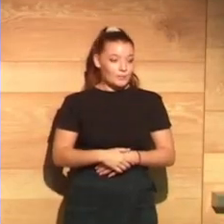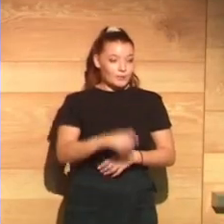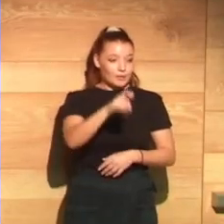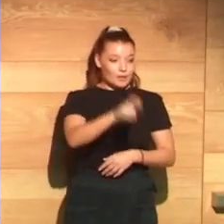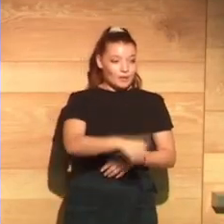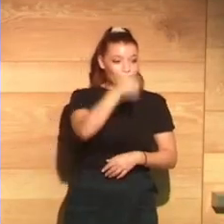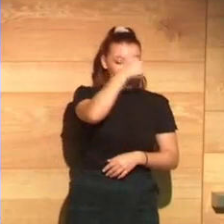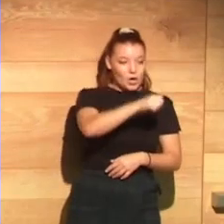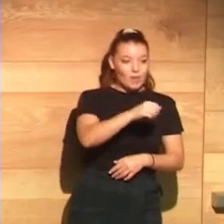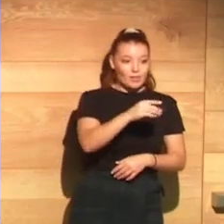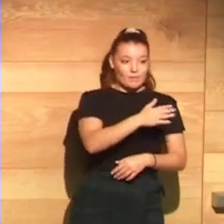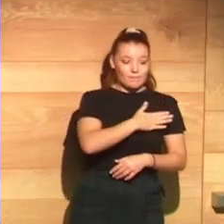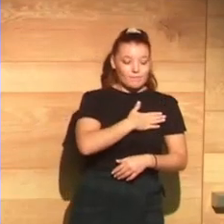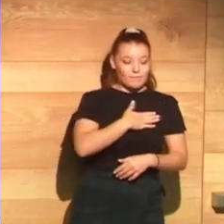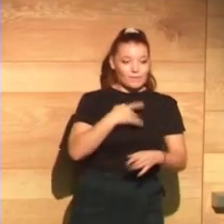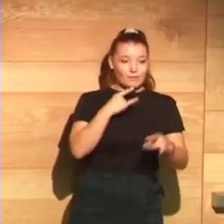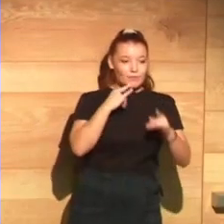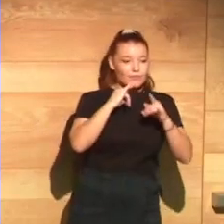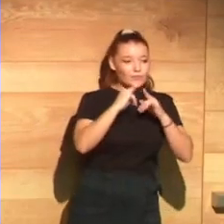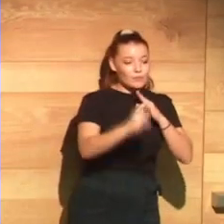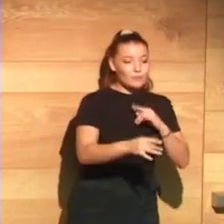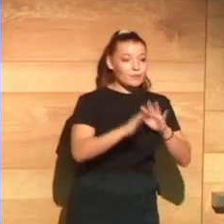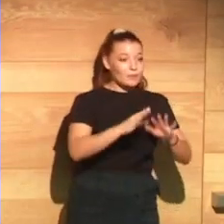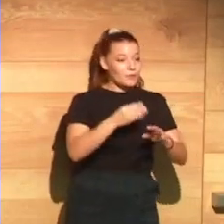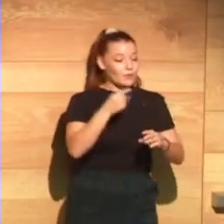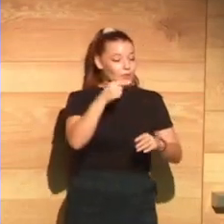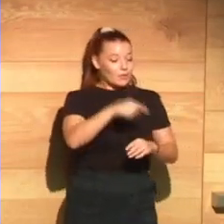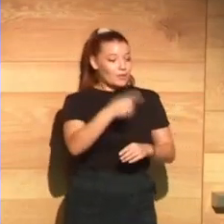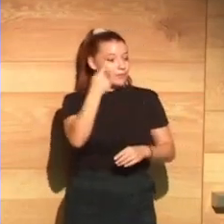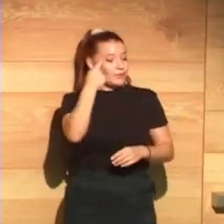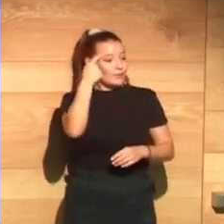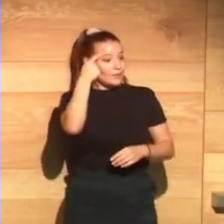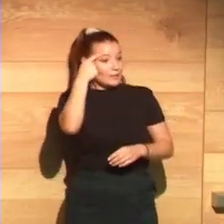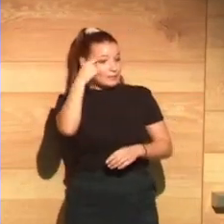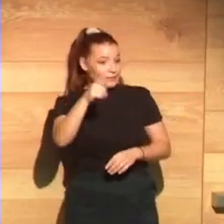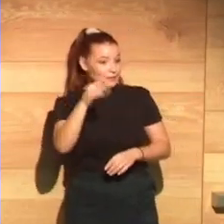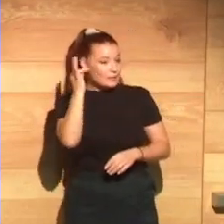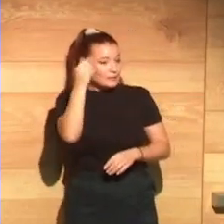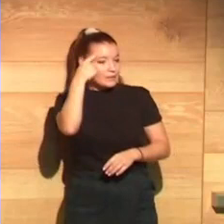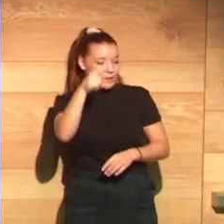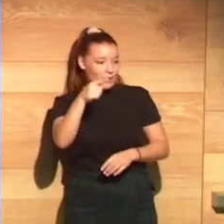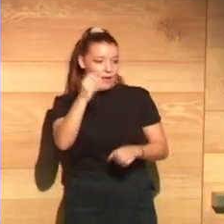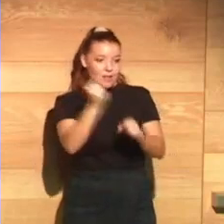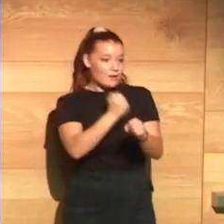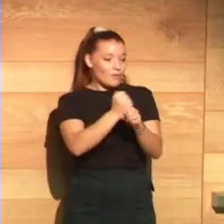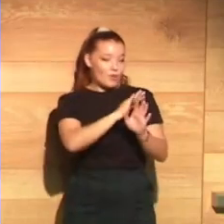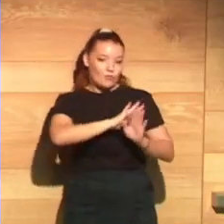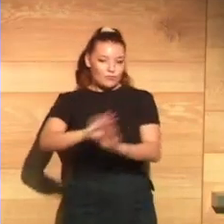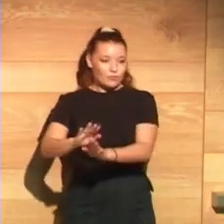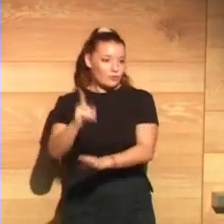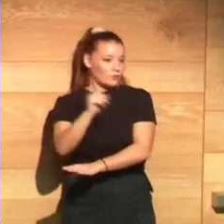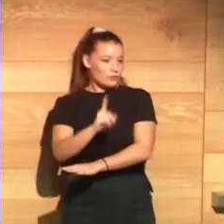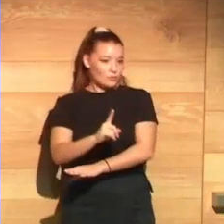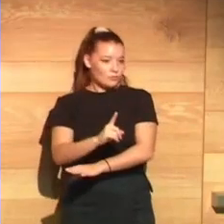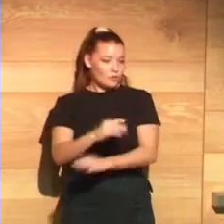lo quería y era una figura paterna para ella, pero es que ella tenía claro que no era ama de casa y que no iba a dejar su trabajo